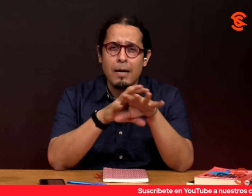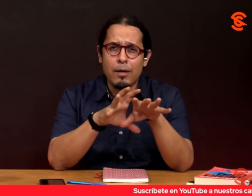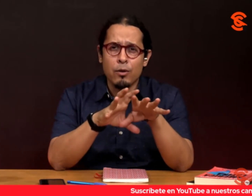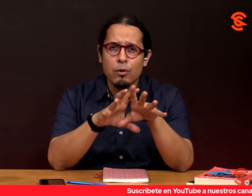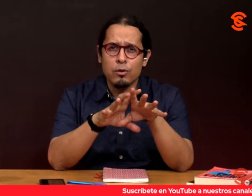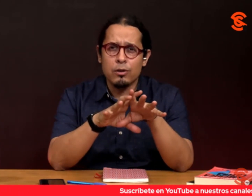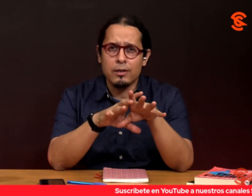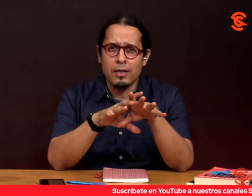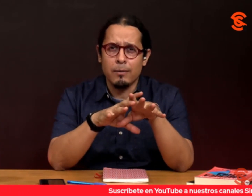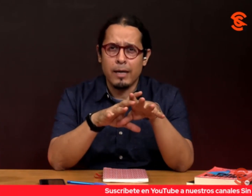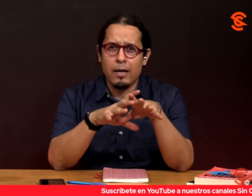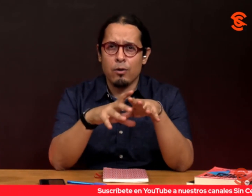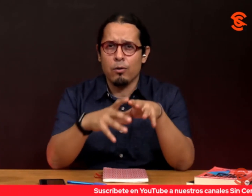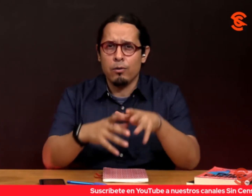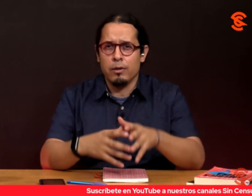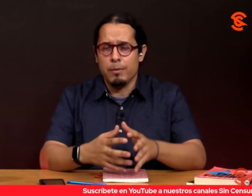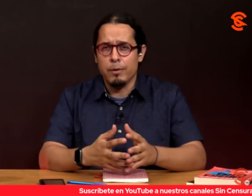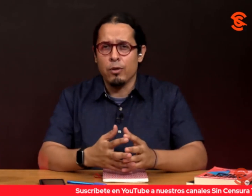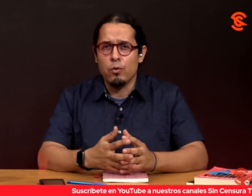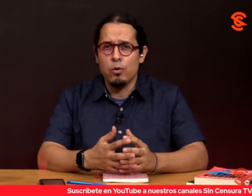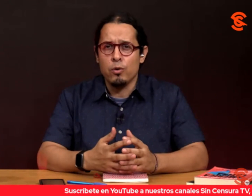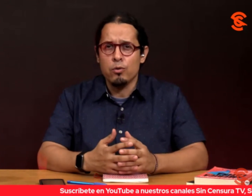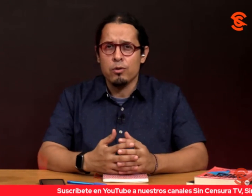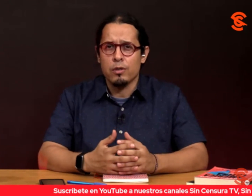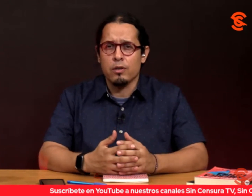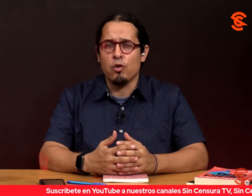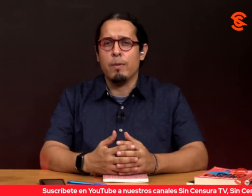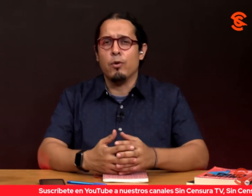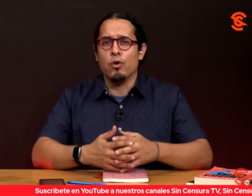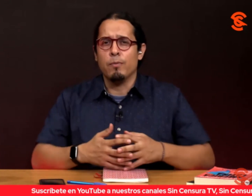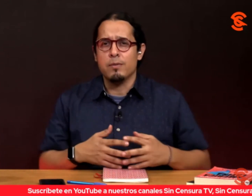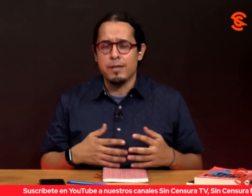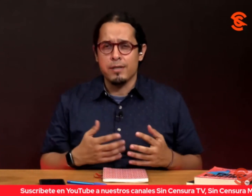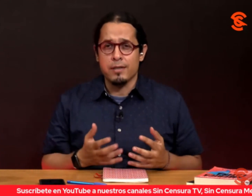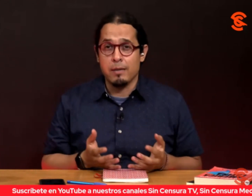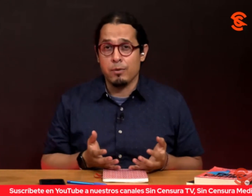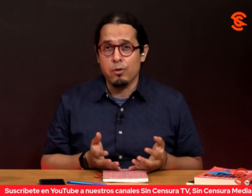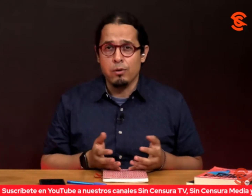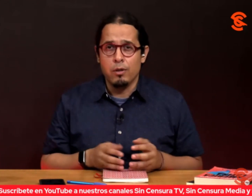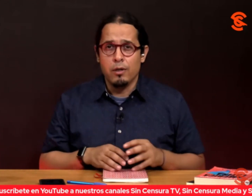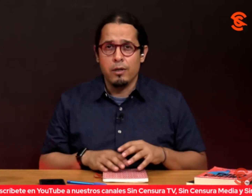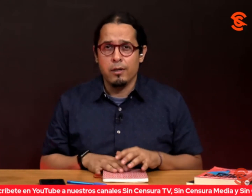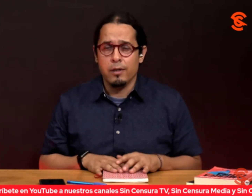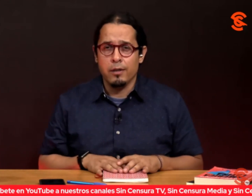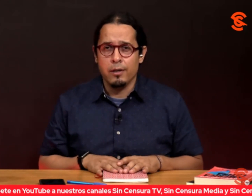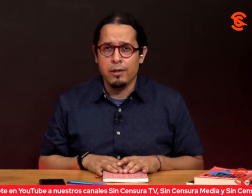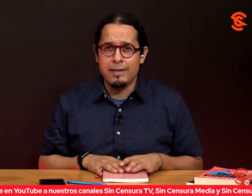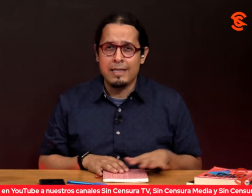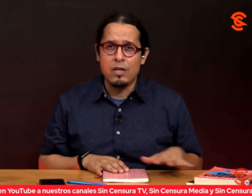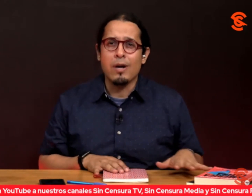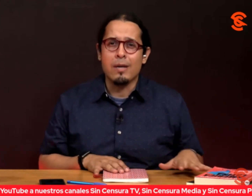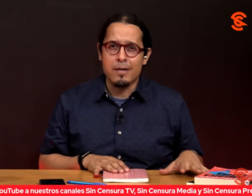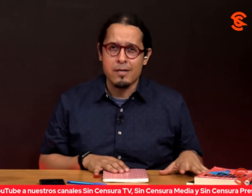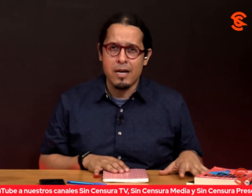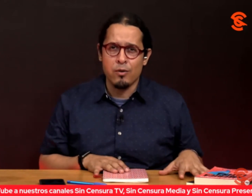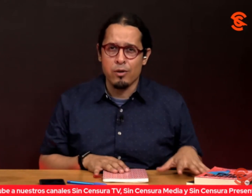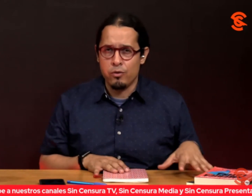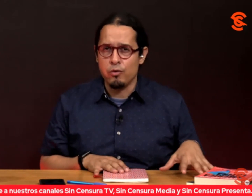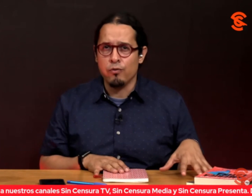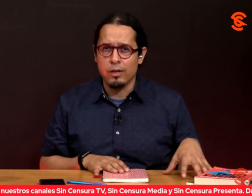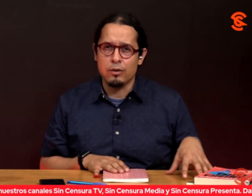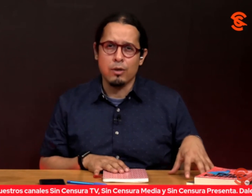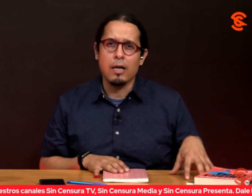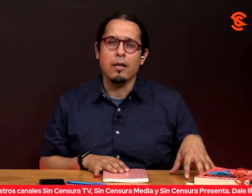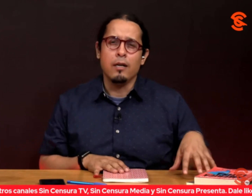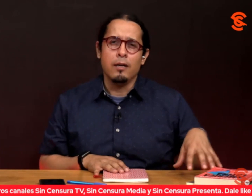El sábado se celebraron, el 1 de julio, se conmemoró, más bien se celebró el 5 aniversario